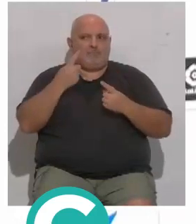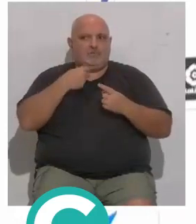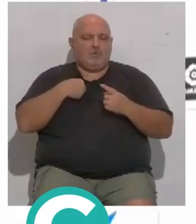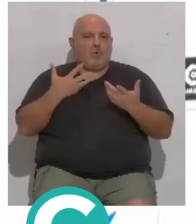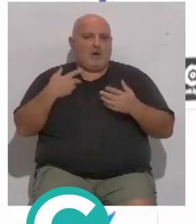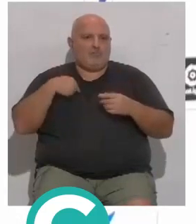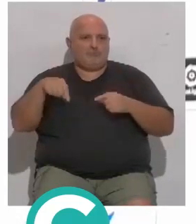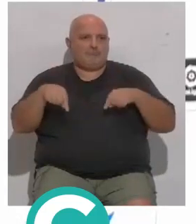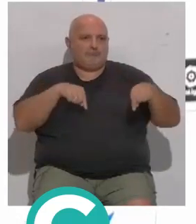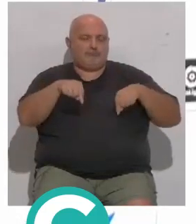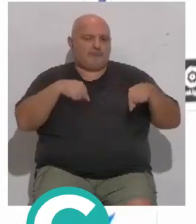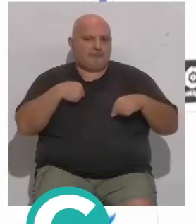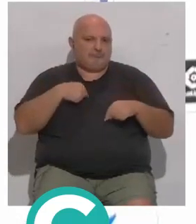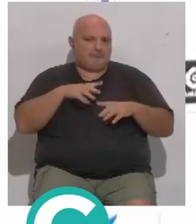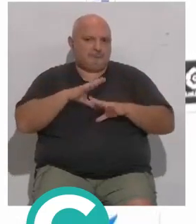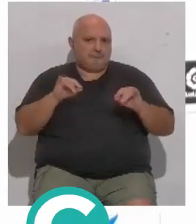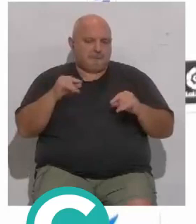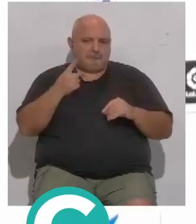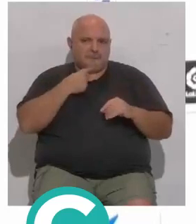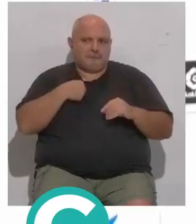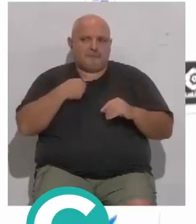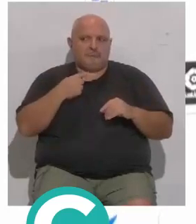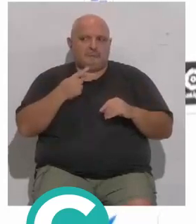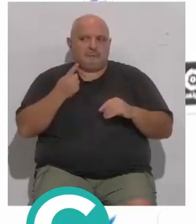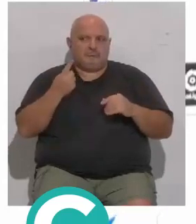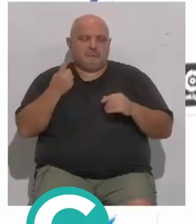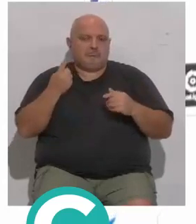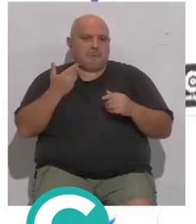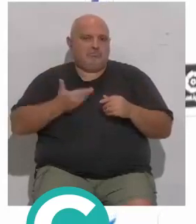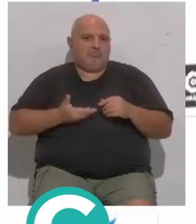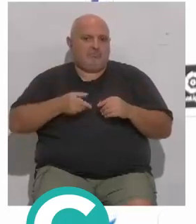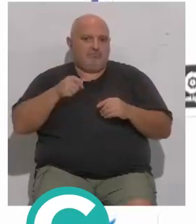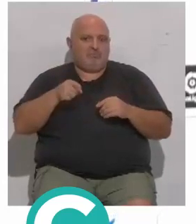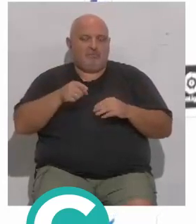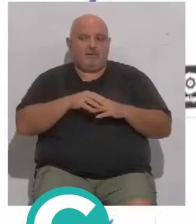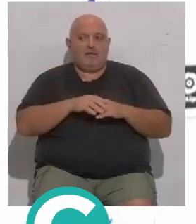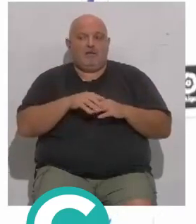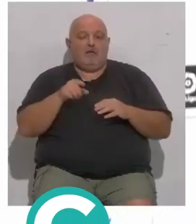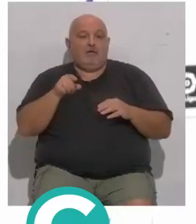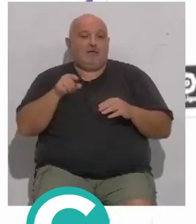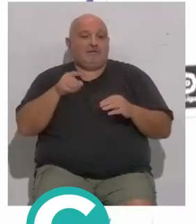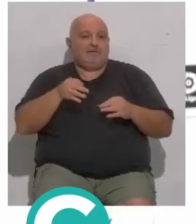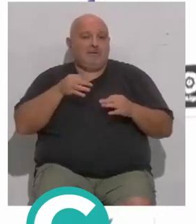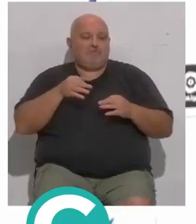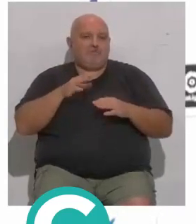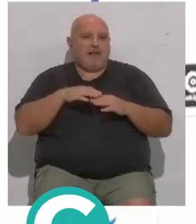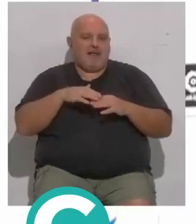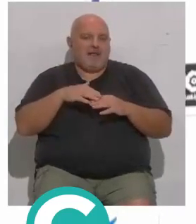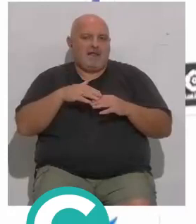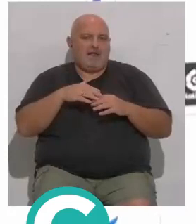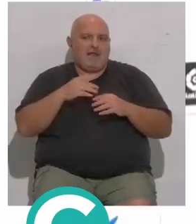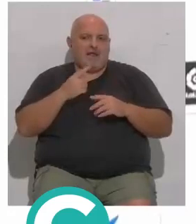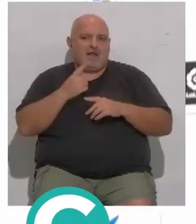y el míster diga. Para mí es una ventaja y bueno, como digo siempre, estoy aquí